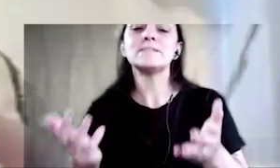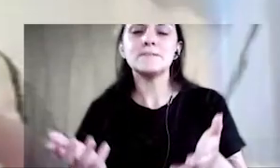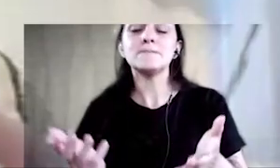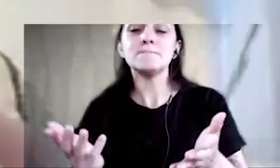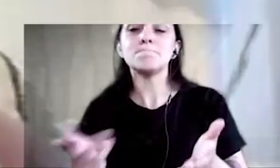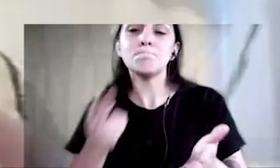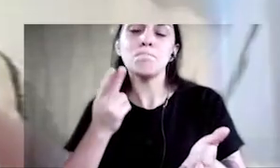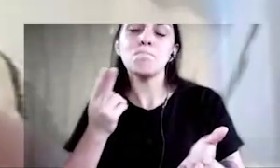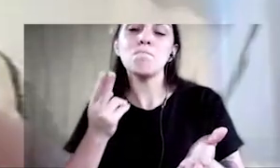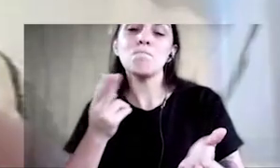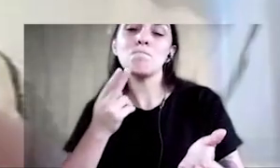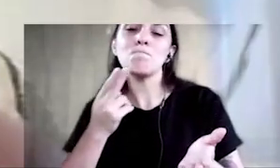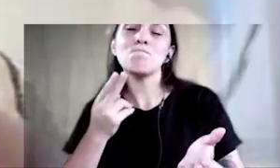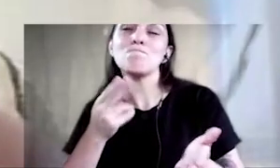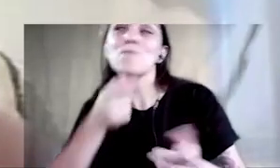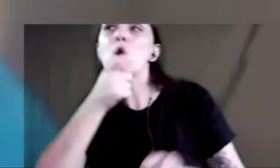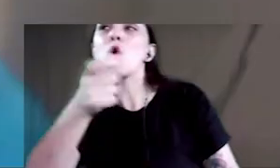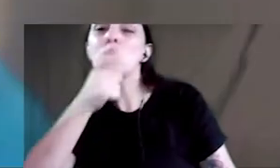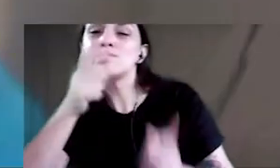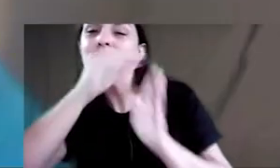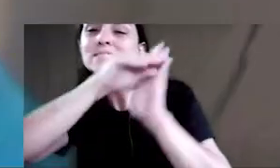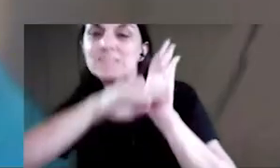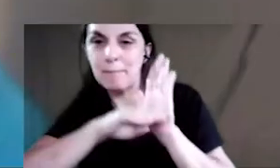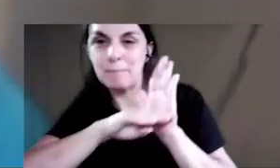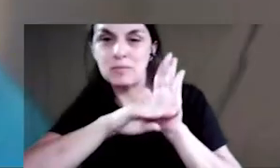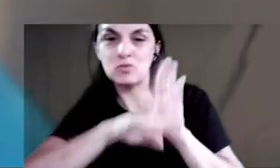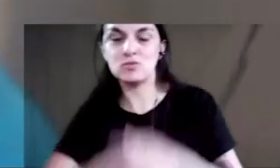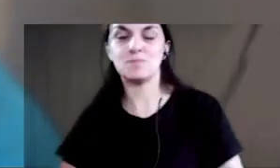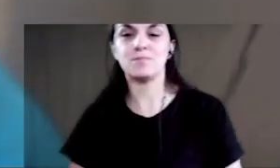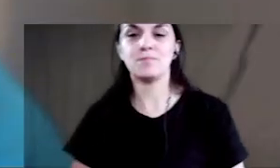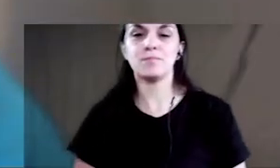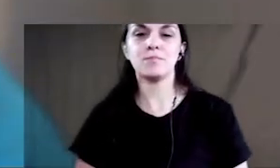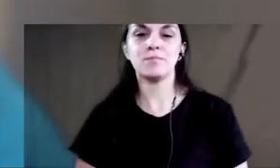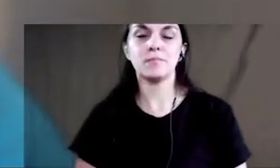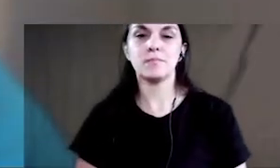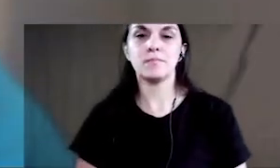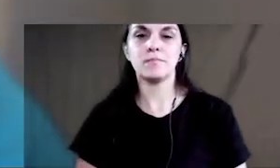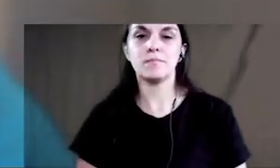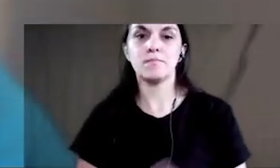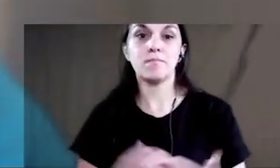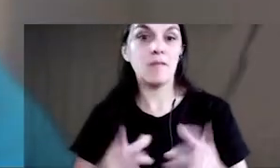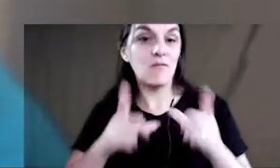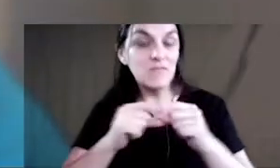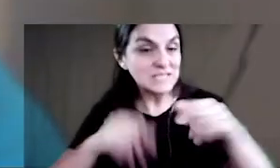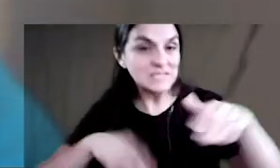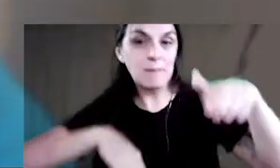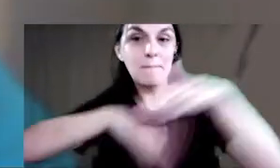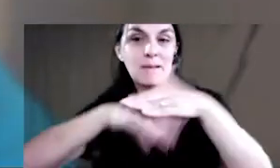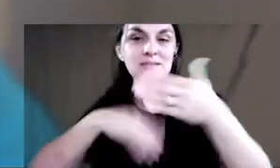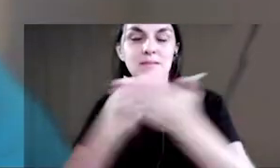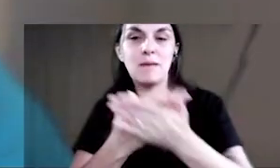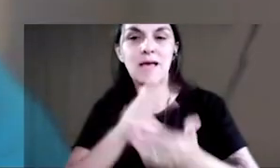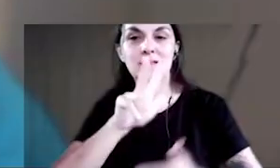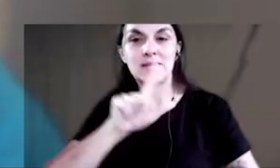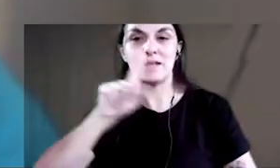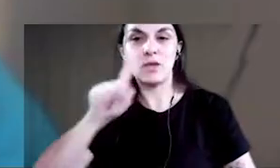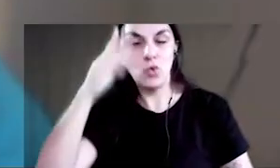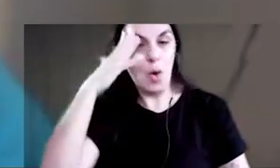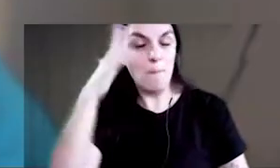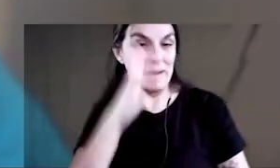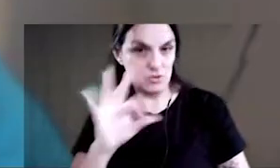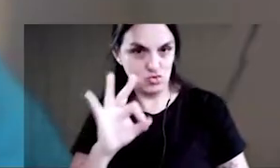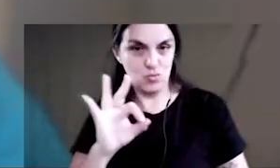el impuesto, o mejor dicho, los conceptos que están ahí contemplados. Entonces, fecha tope de presentación, 31 de